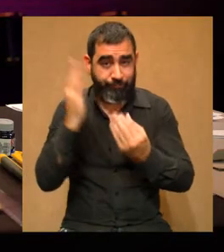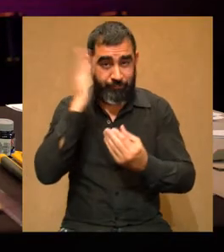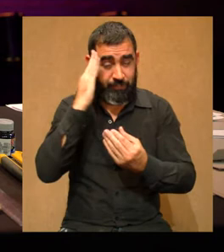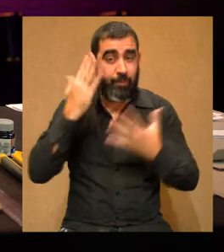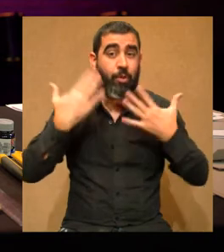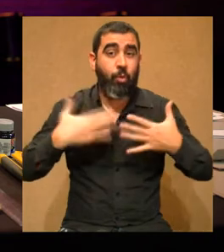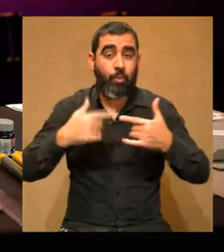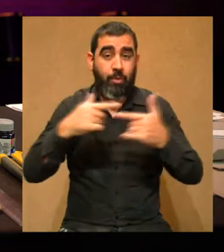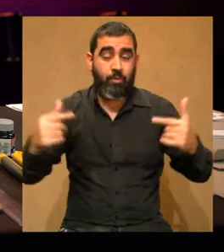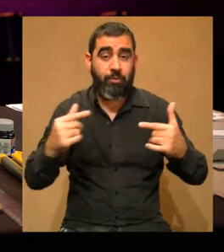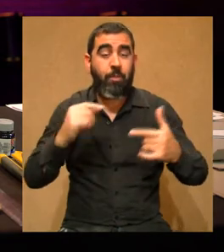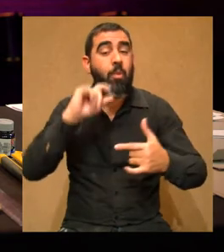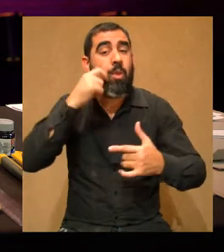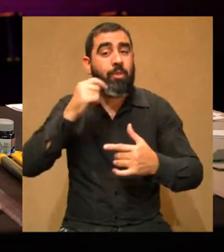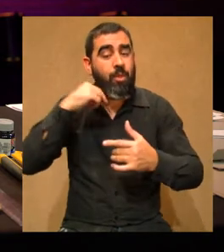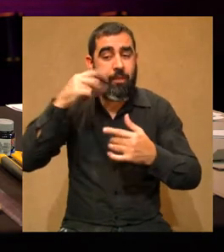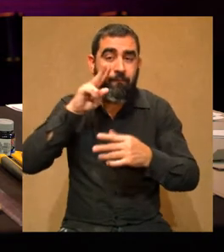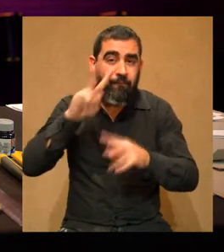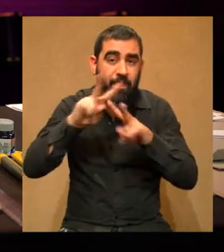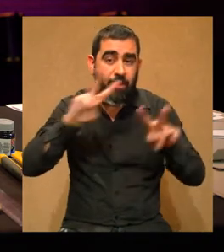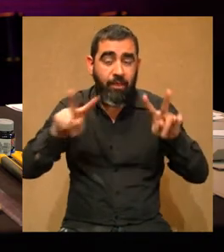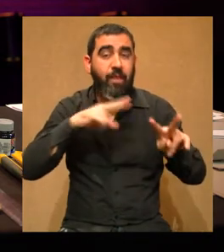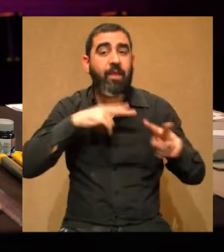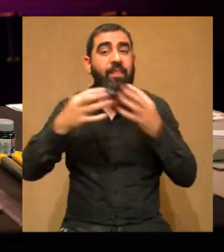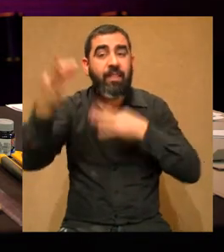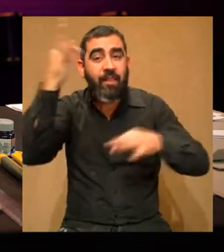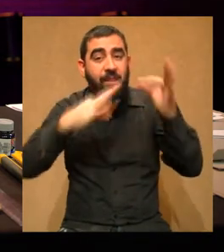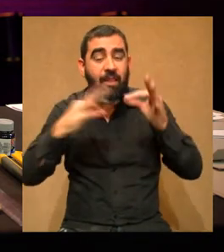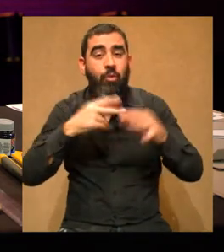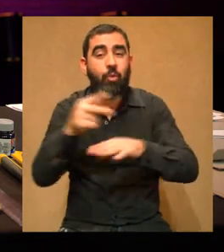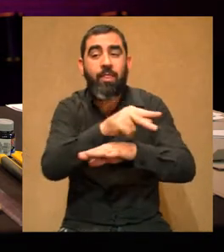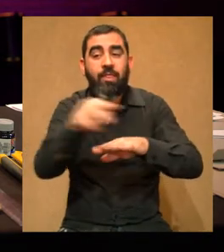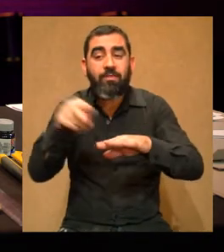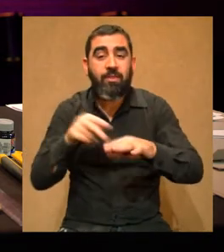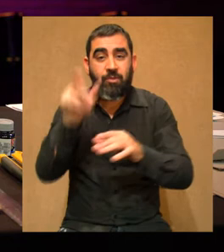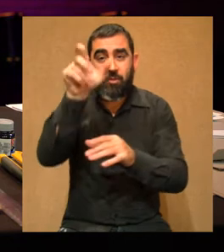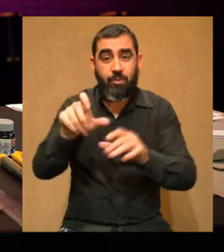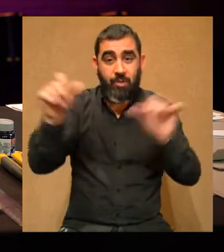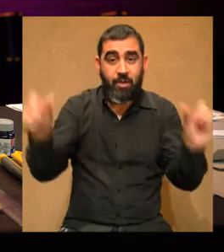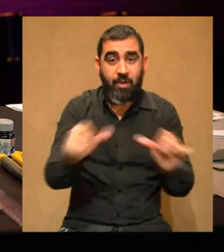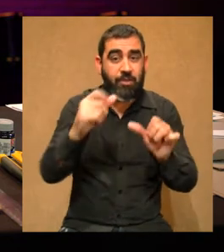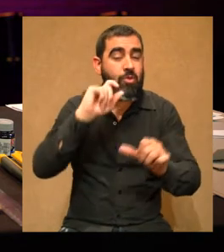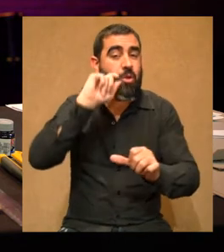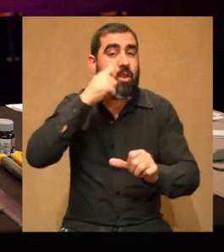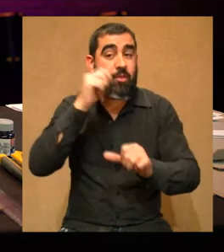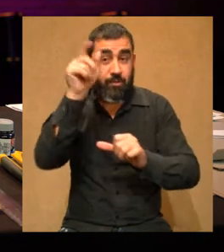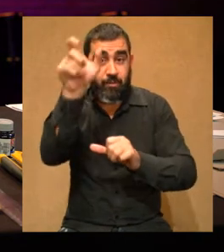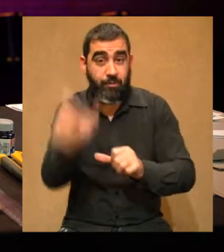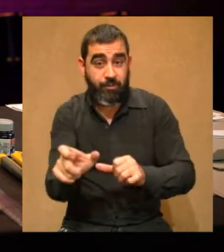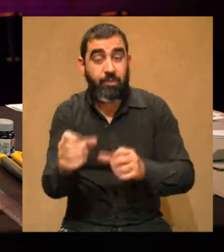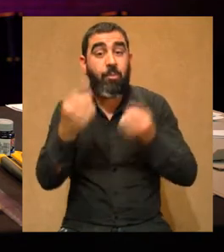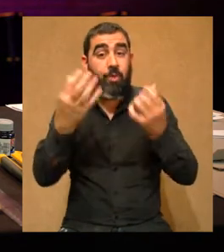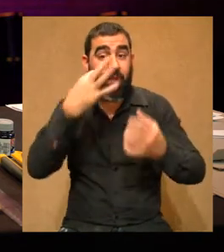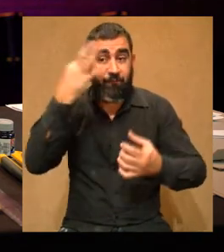y es es una maravilla entrar y ver en un teatro un diseño que te llama la atención porque